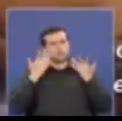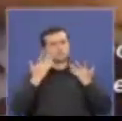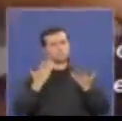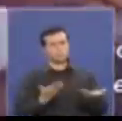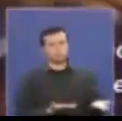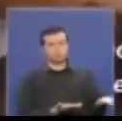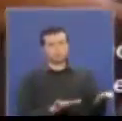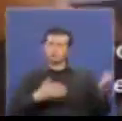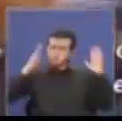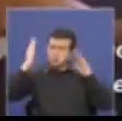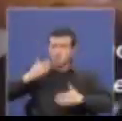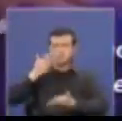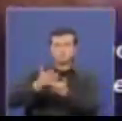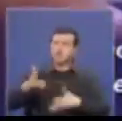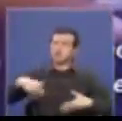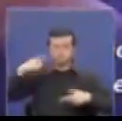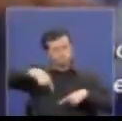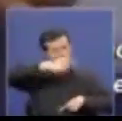la